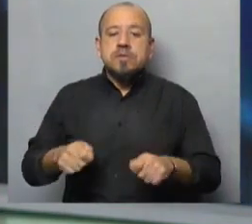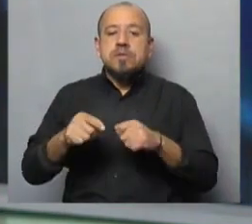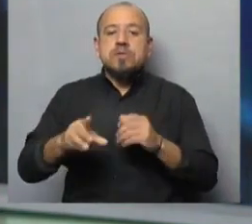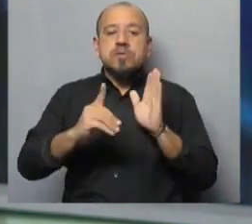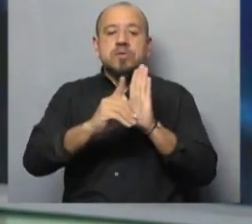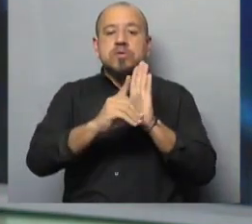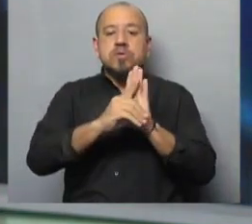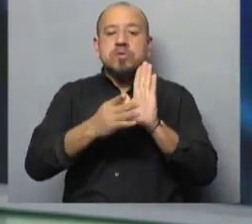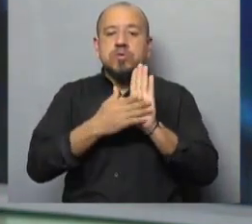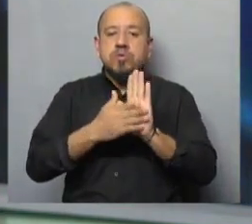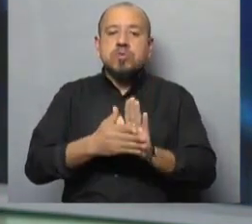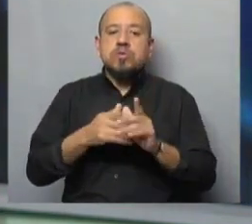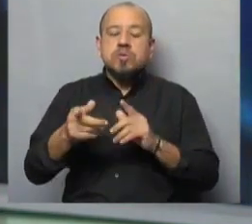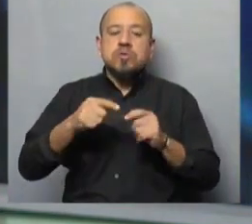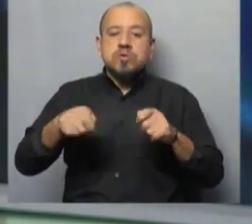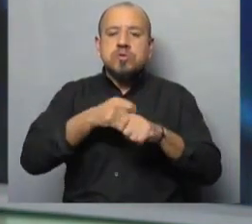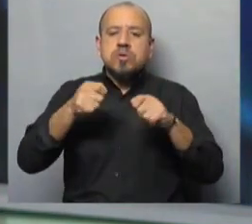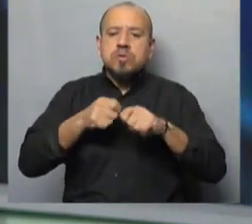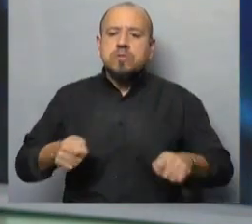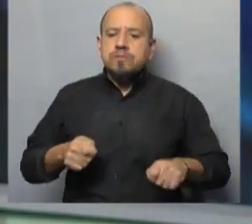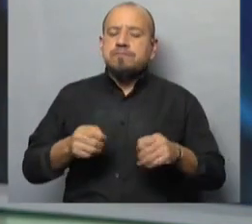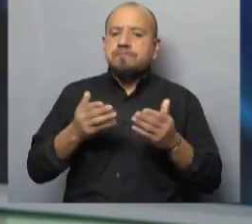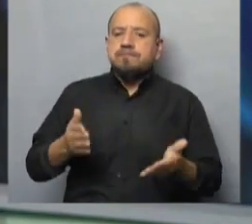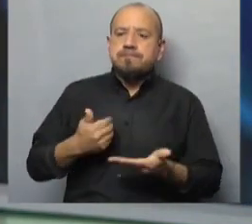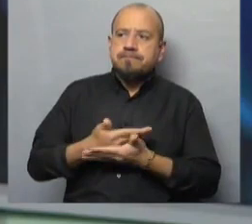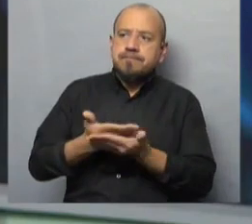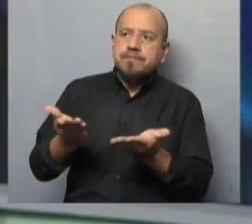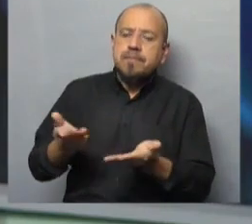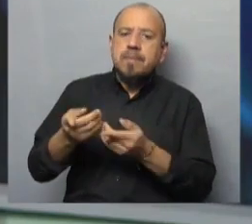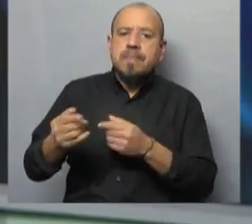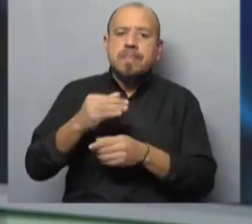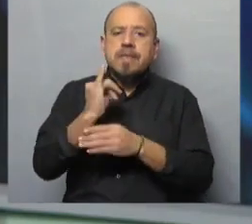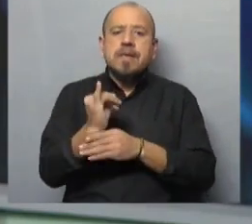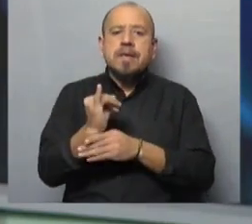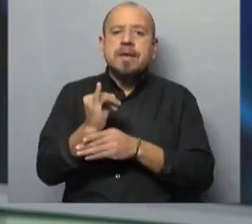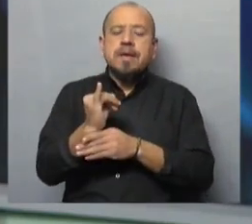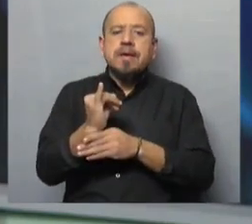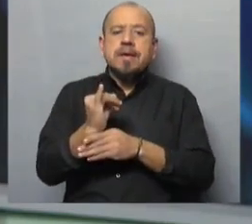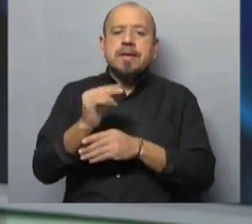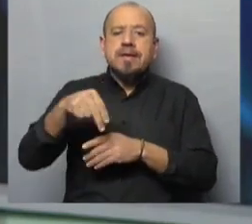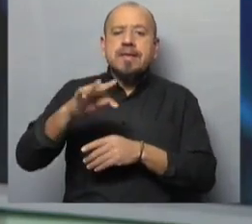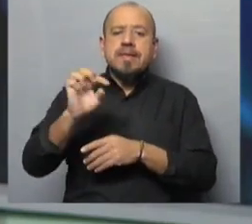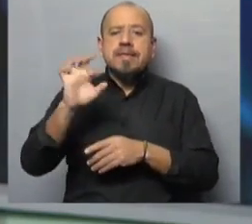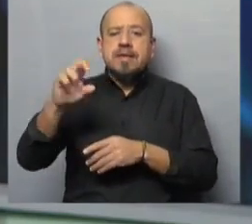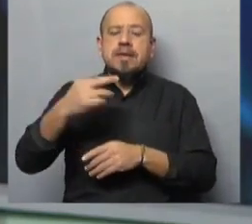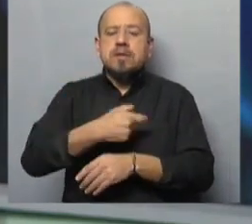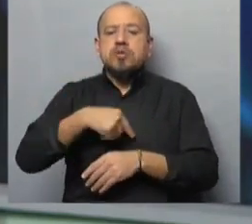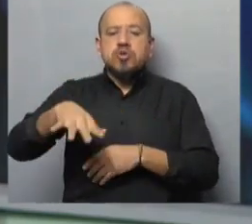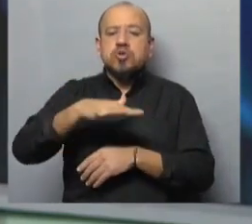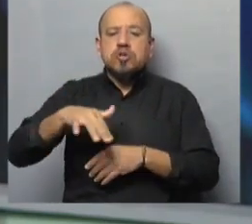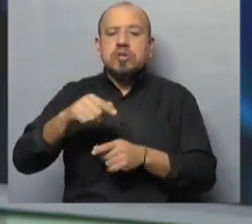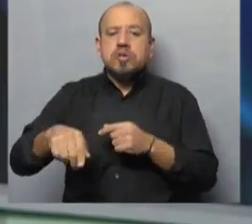documento con la postura de la central de trabajadores para presentar a la inter social es un colectivo integrado por organizaciones sociales